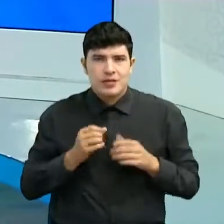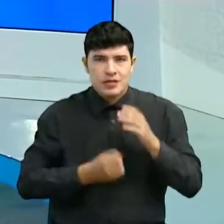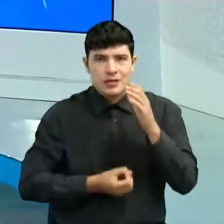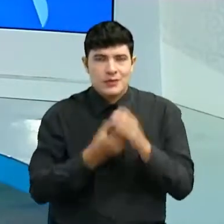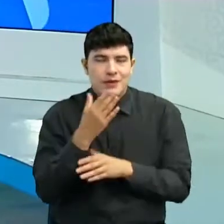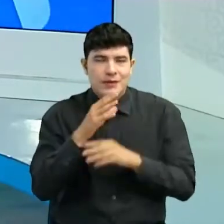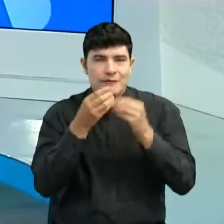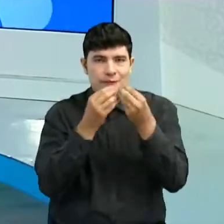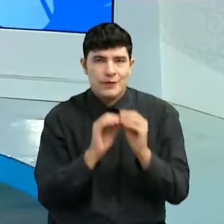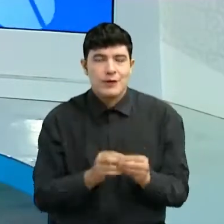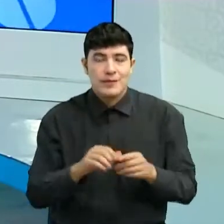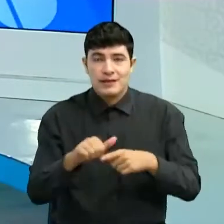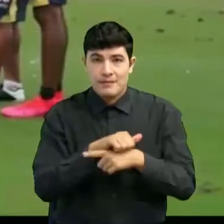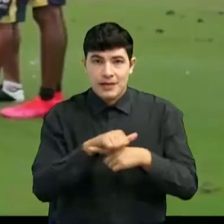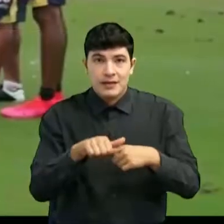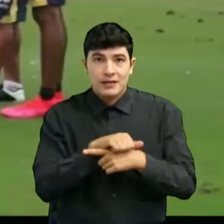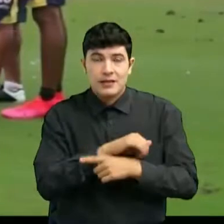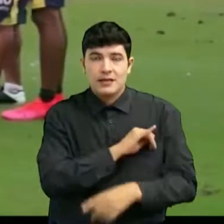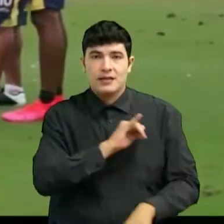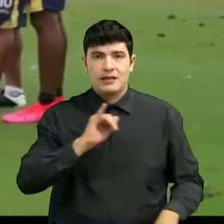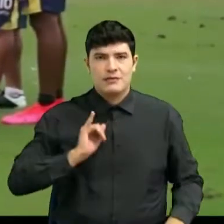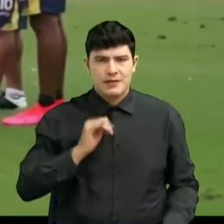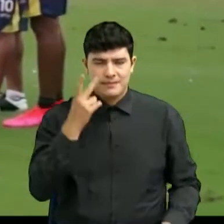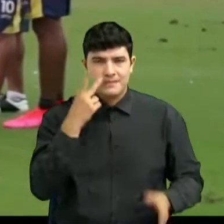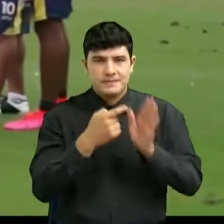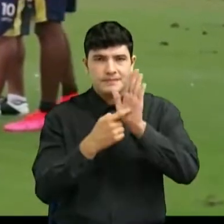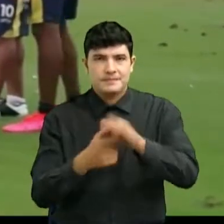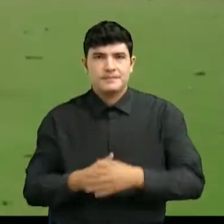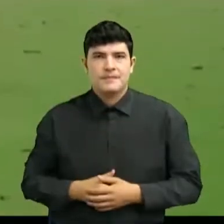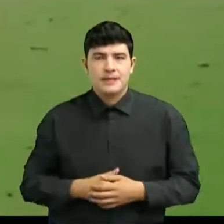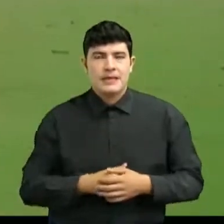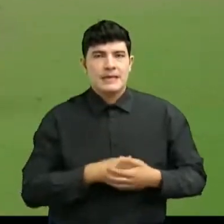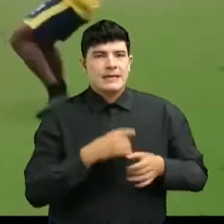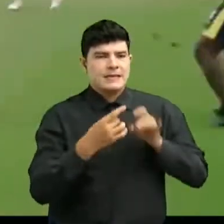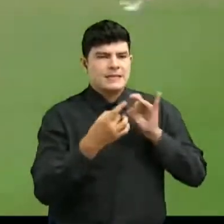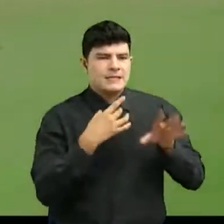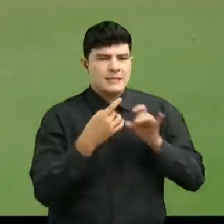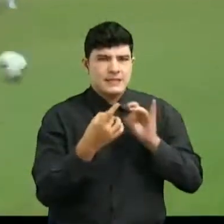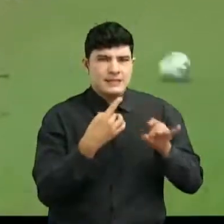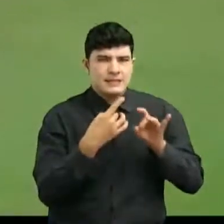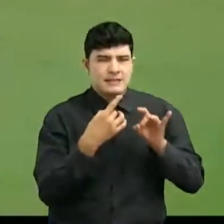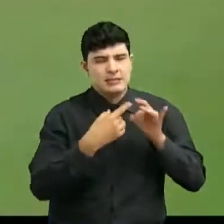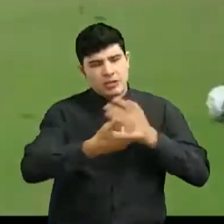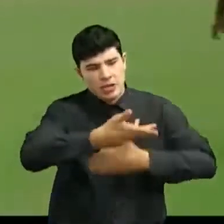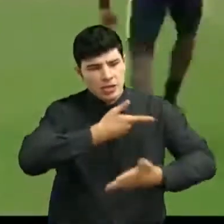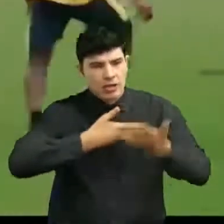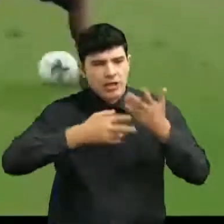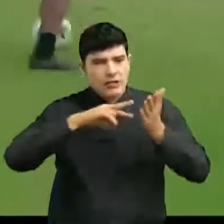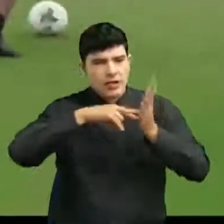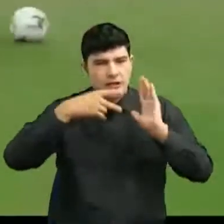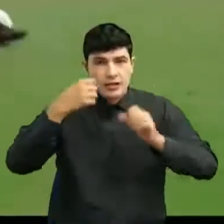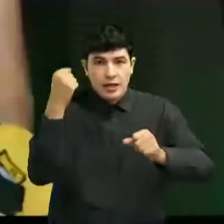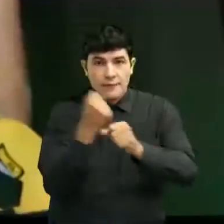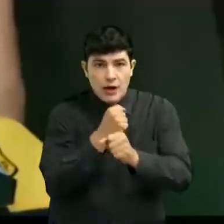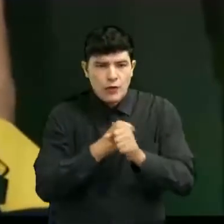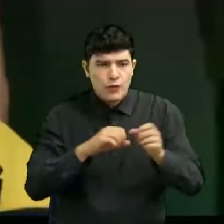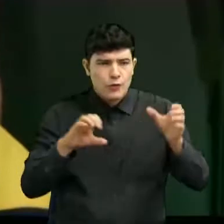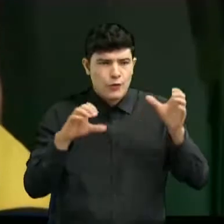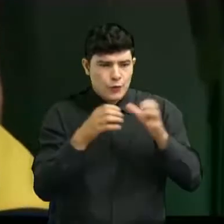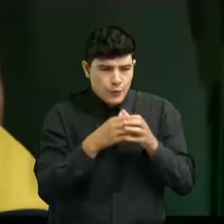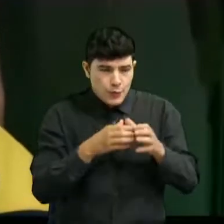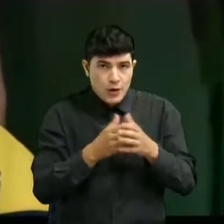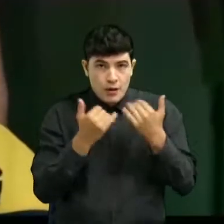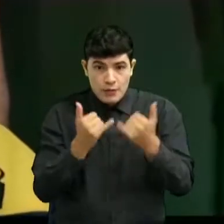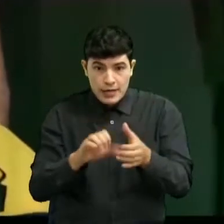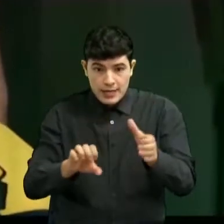entrenamientos de forma individual. De las charlas técnicas, las prácticas de fútbol y el trabajo como grupo, los equipos del fútbol colombiano ante la